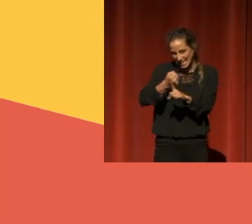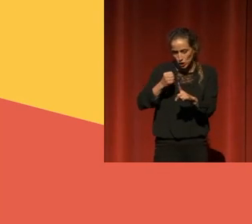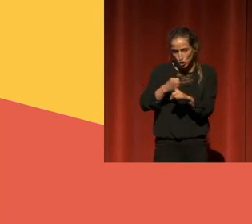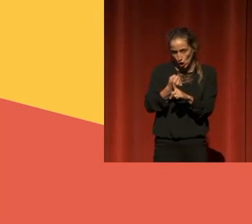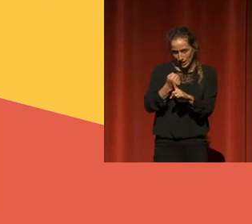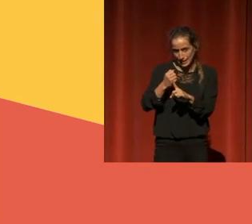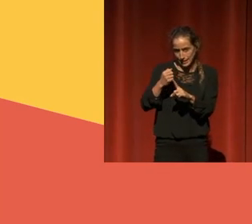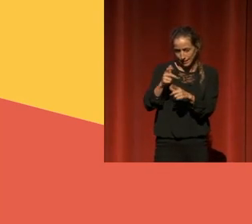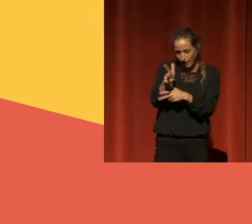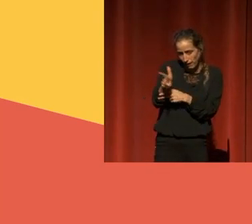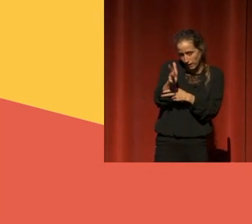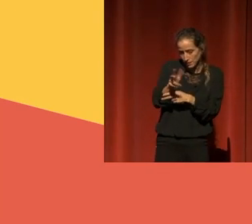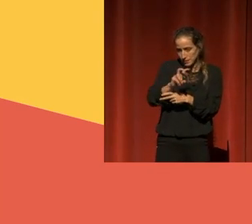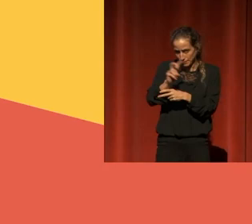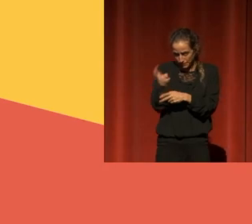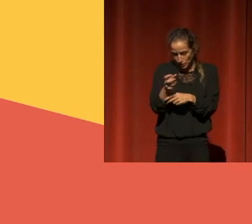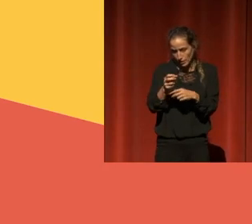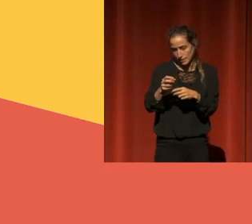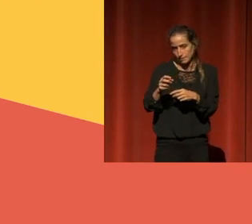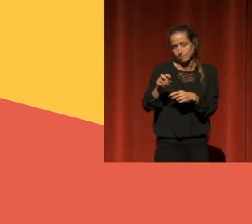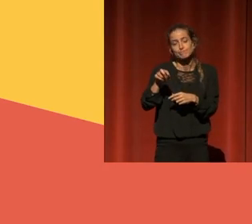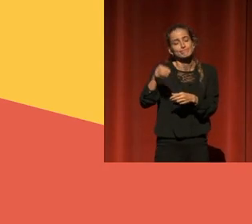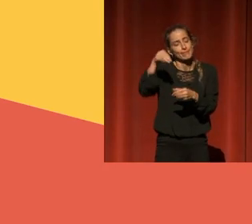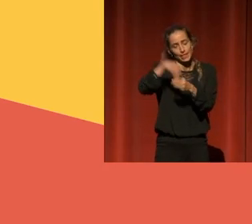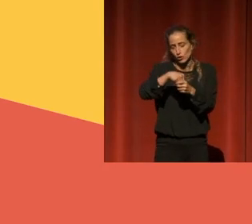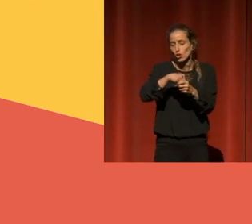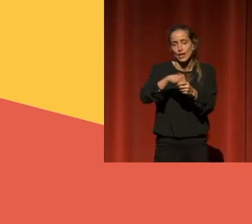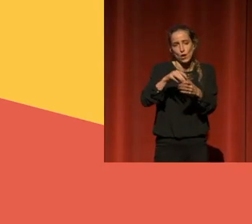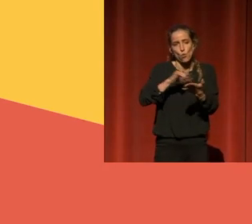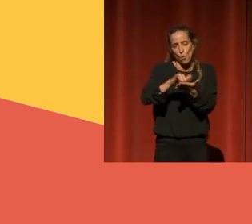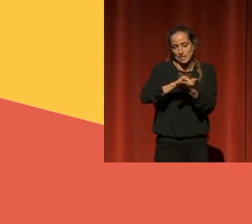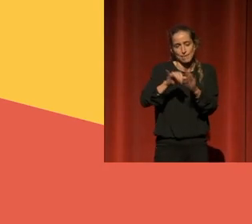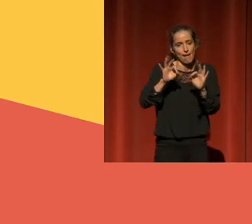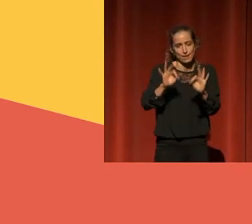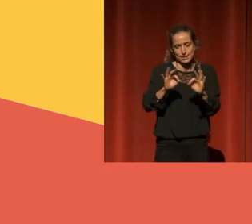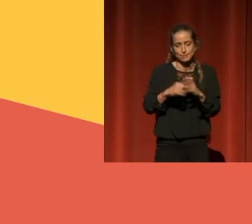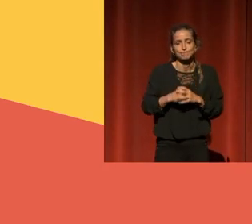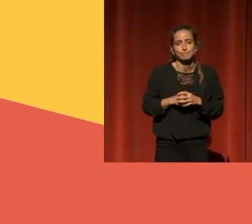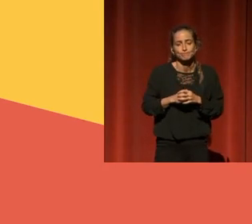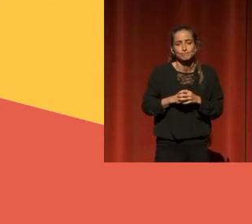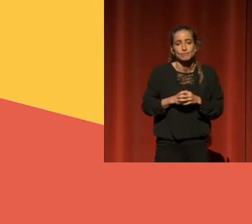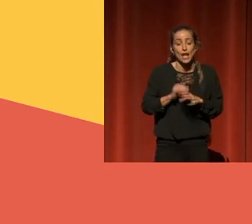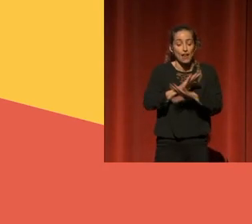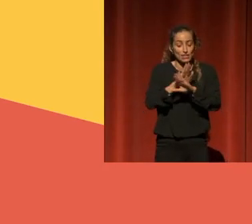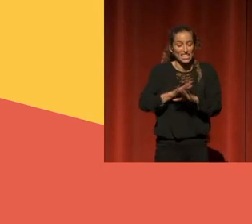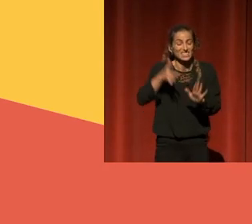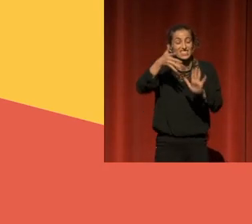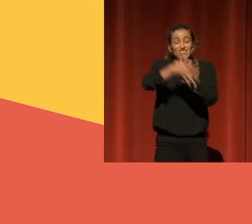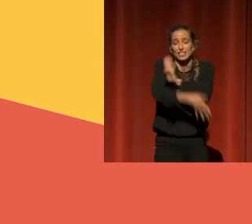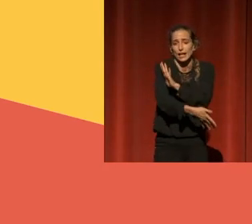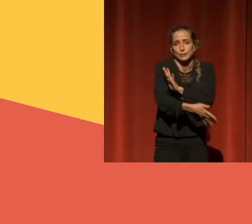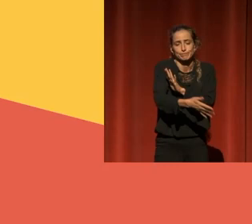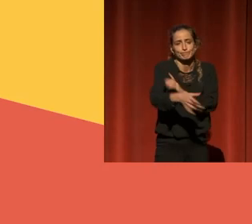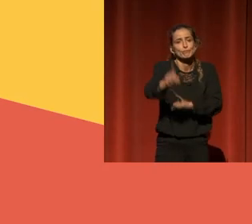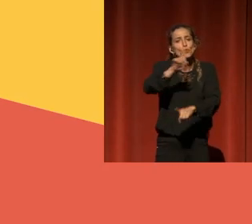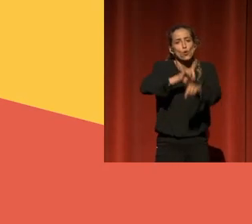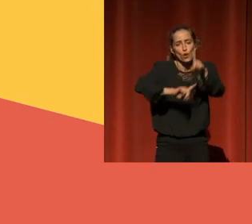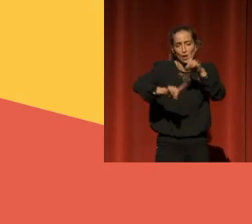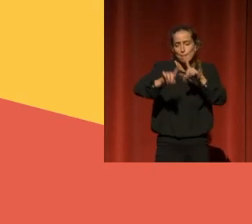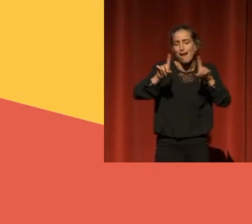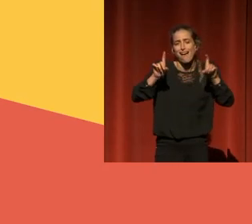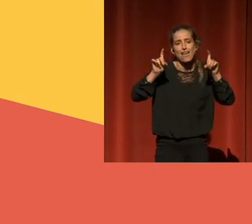conclusiones es que estamos ante un problema educacional en el que bueno pues no se